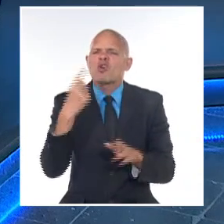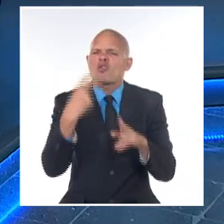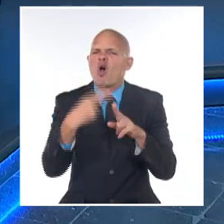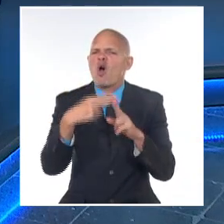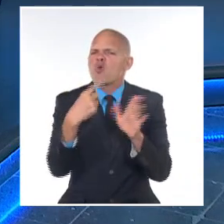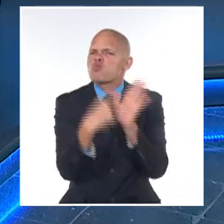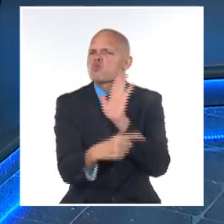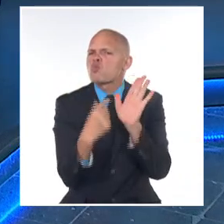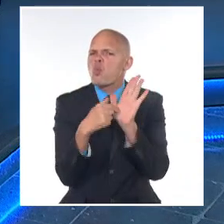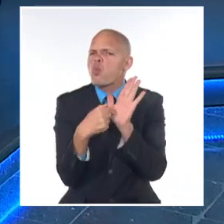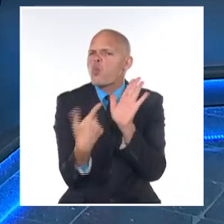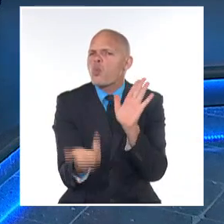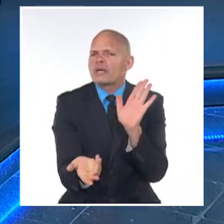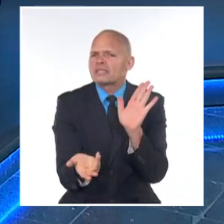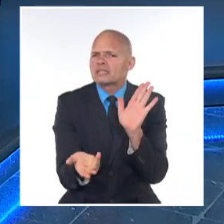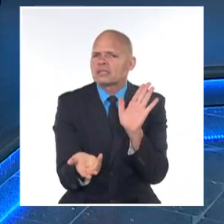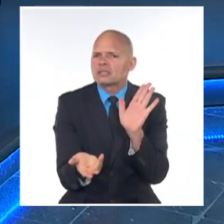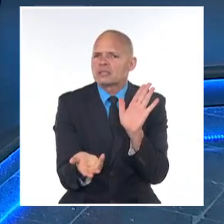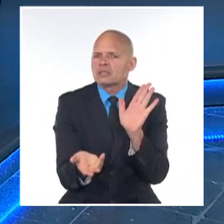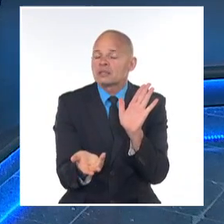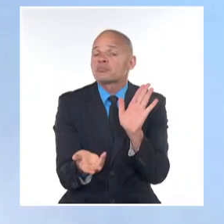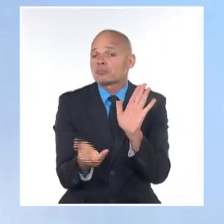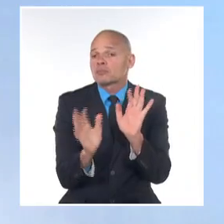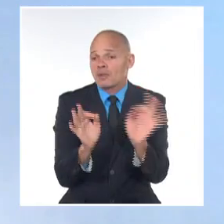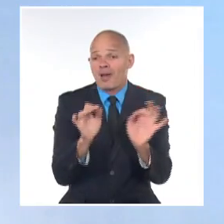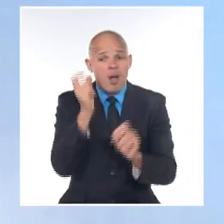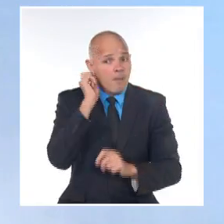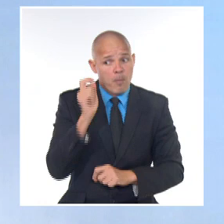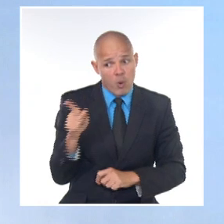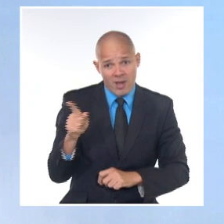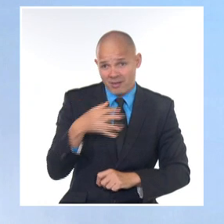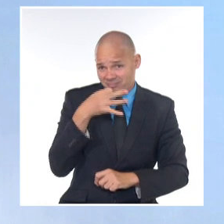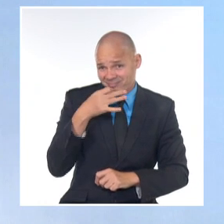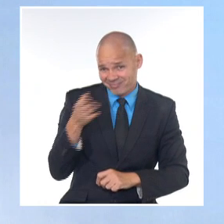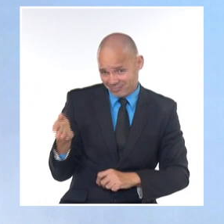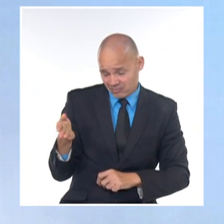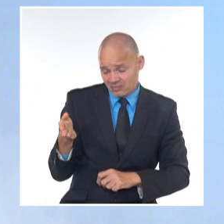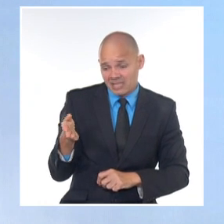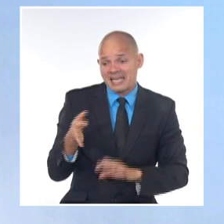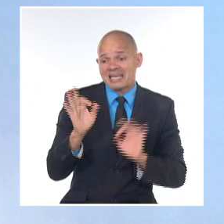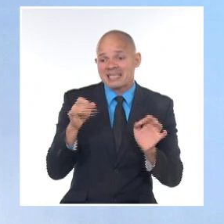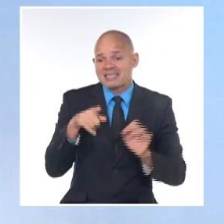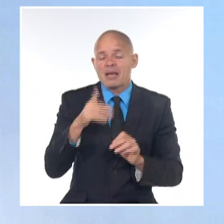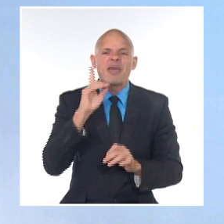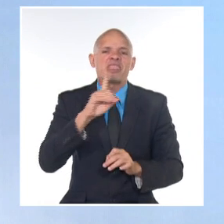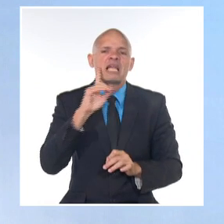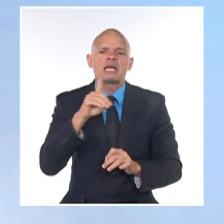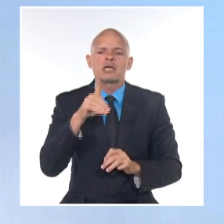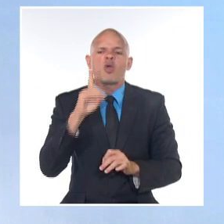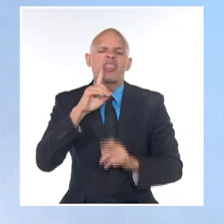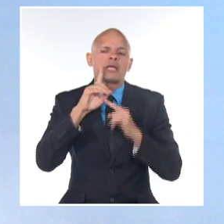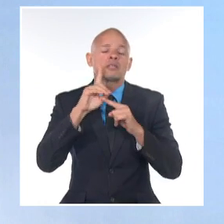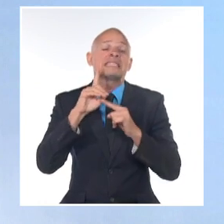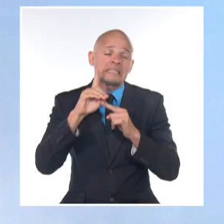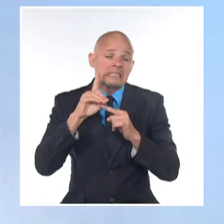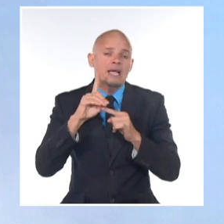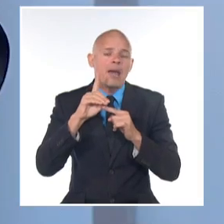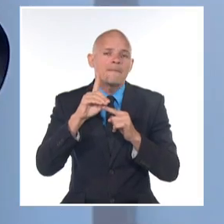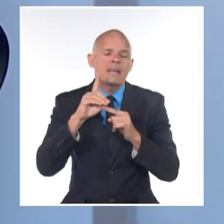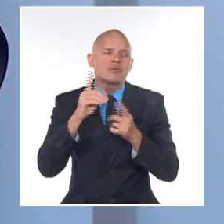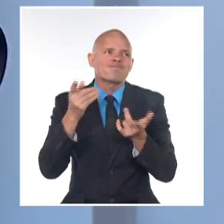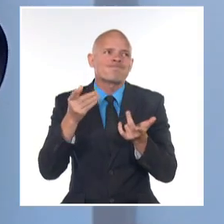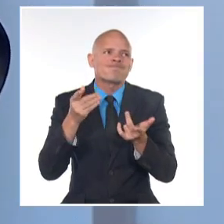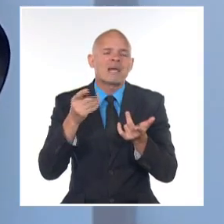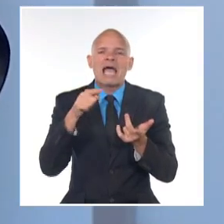del tribunal en este aspecto? Es correcto, como bien explicó la fiscal, siempre hay que atender al propósito del comisor. Sí. Y ahí veíamos unas visualizaciones que hay casos en los que